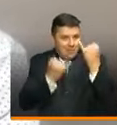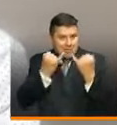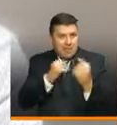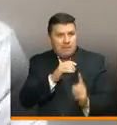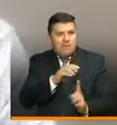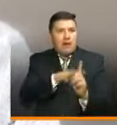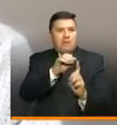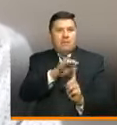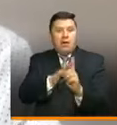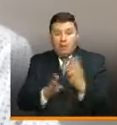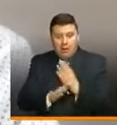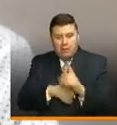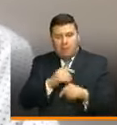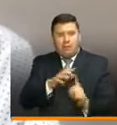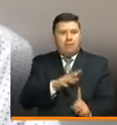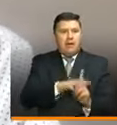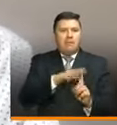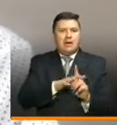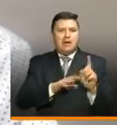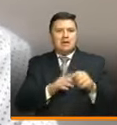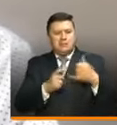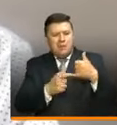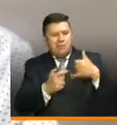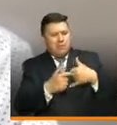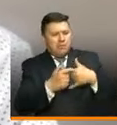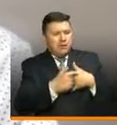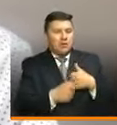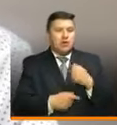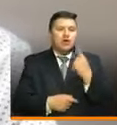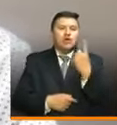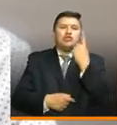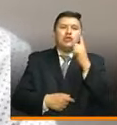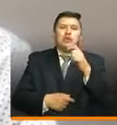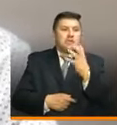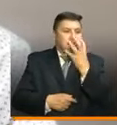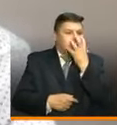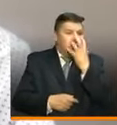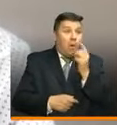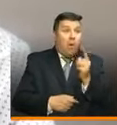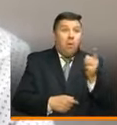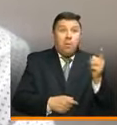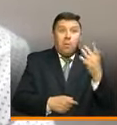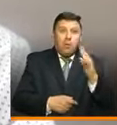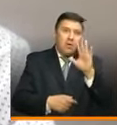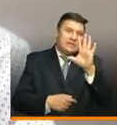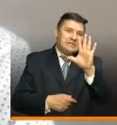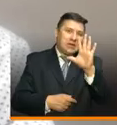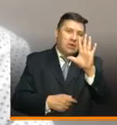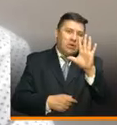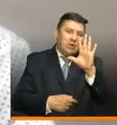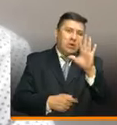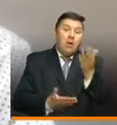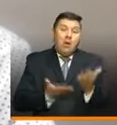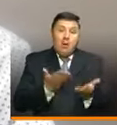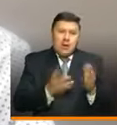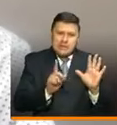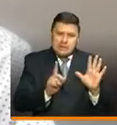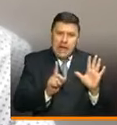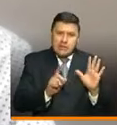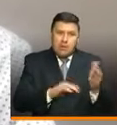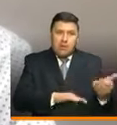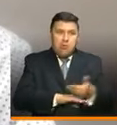surgiendo además desde muchísimos rincones del país. Solamente en el tema de ventiladores tenemos en este momento más de 5, probablemente 6